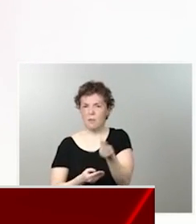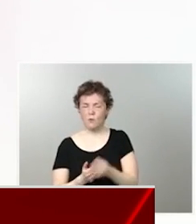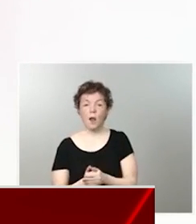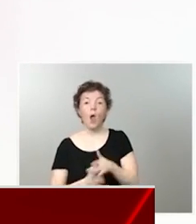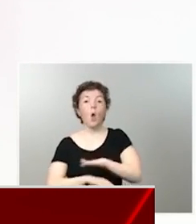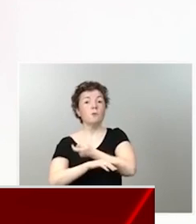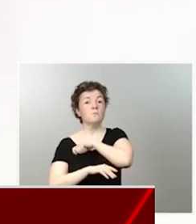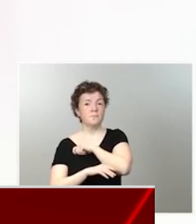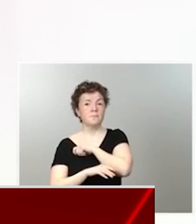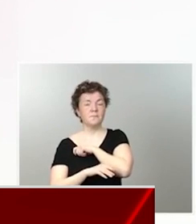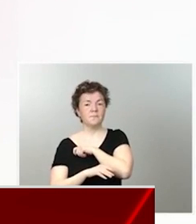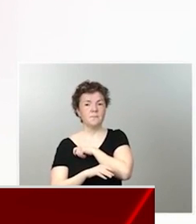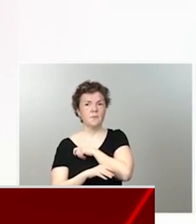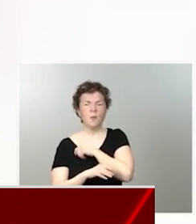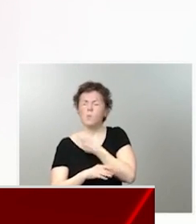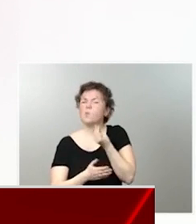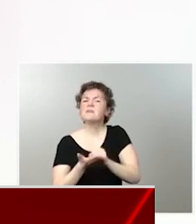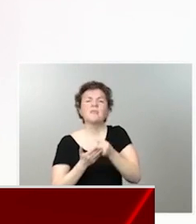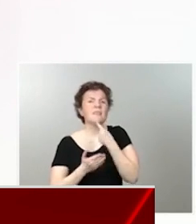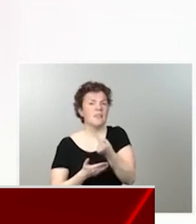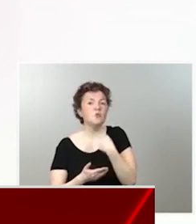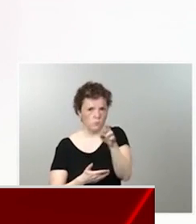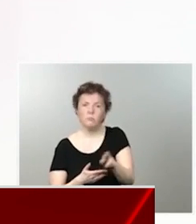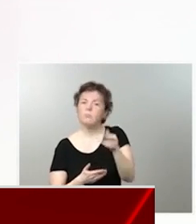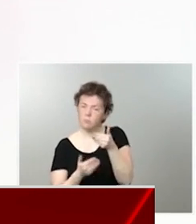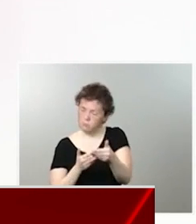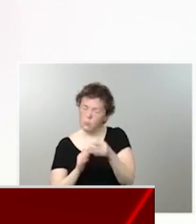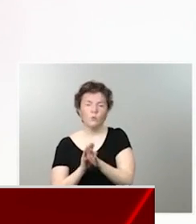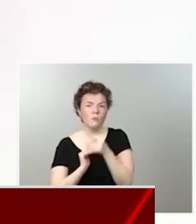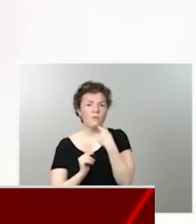infinitamente más grave que Grecia, puesto que la economía española es 6 veces más grande que la griega.